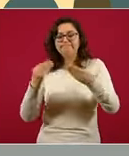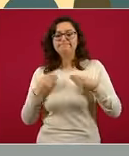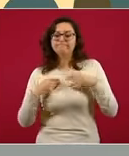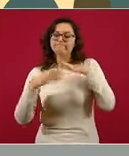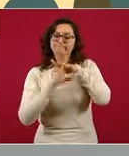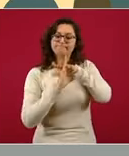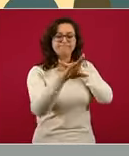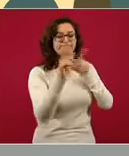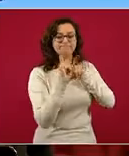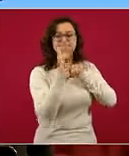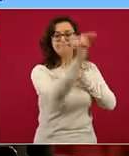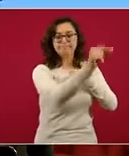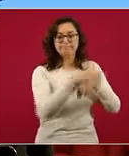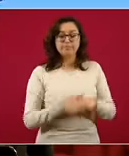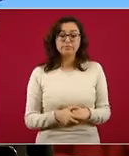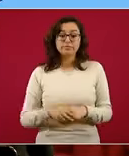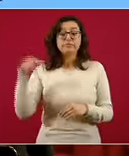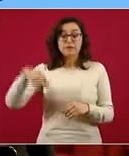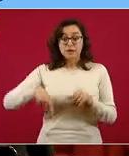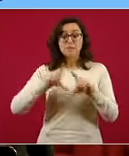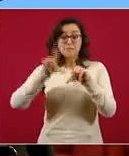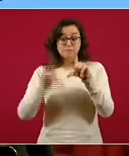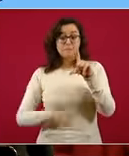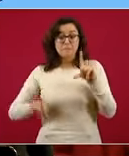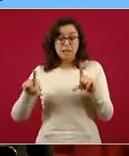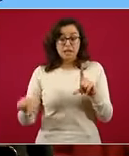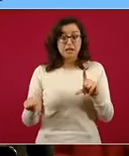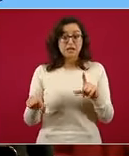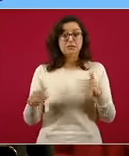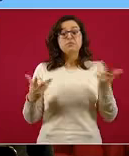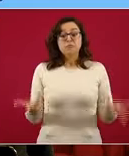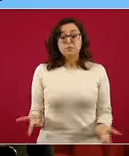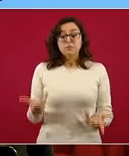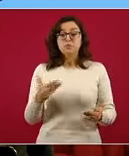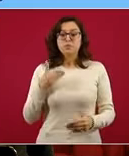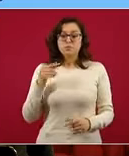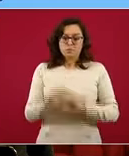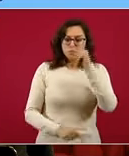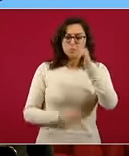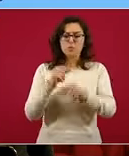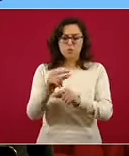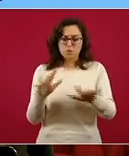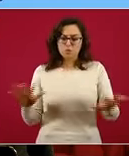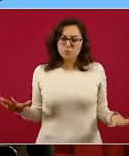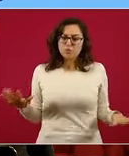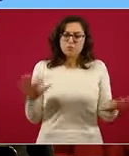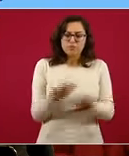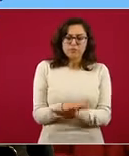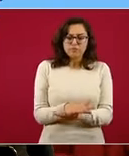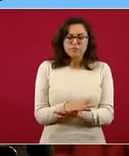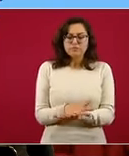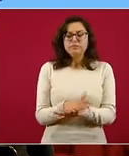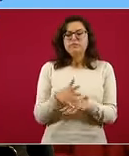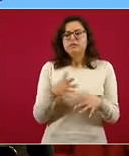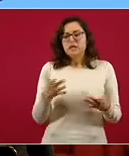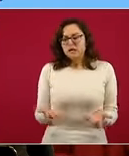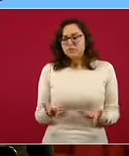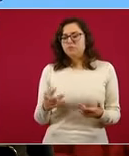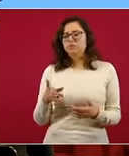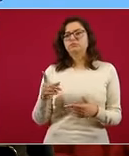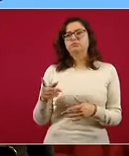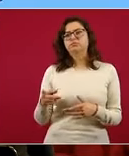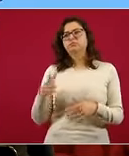otro país. México es un país que está cambiando de ser de tránsito a ser un país